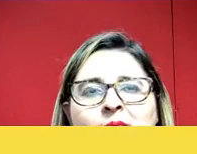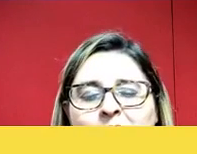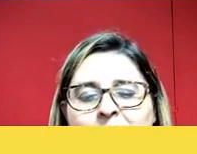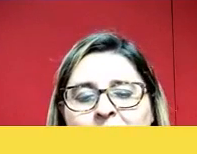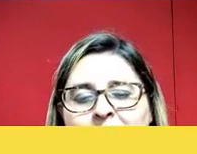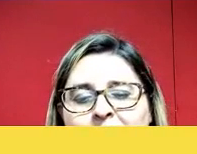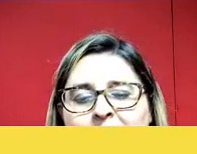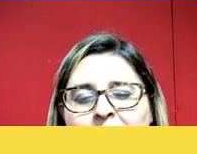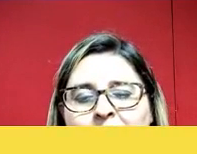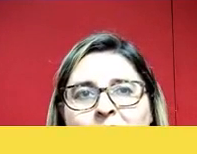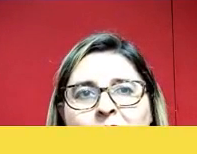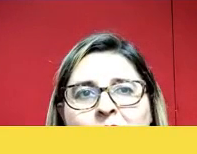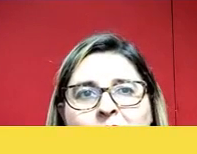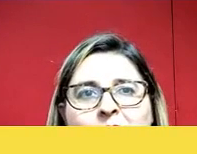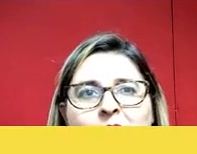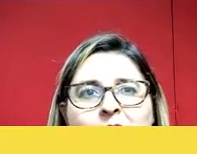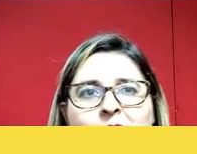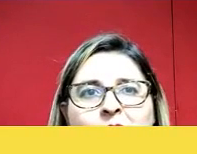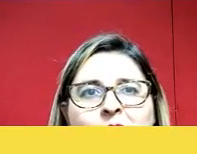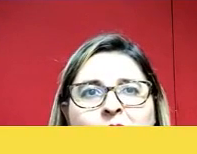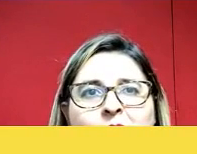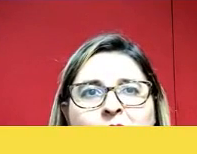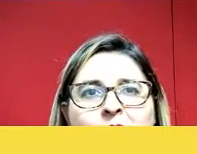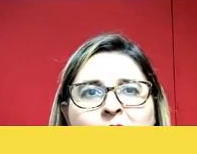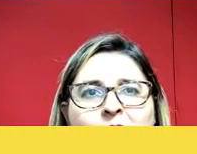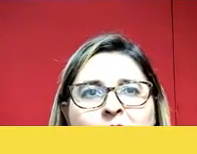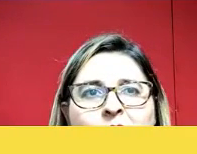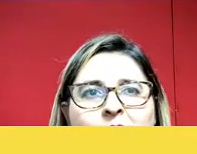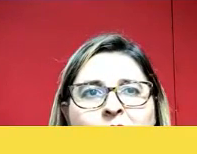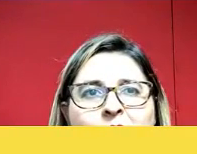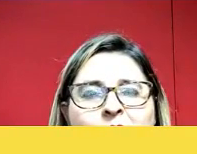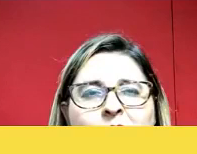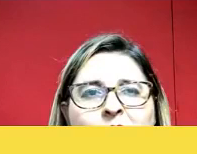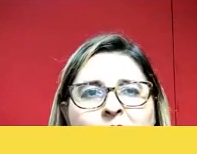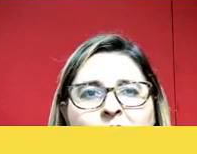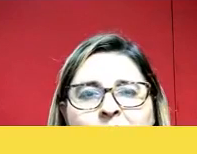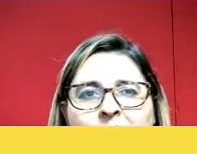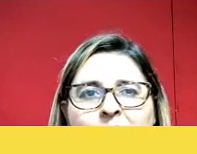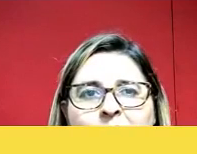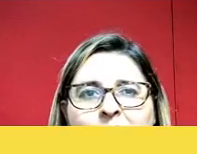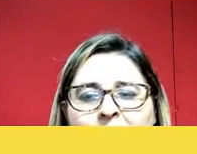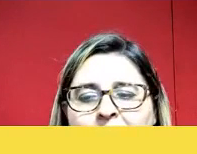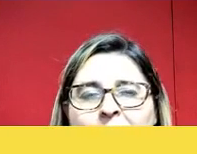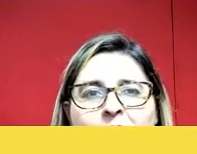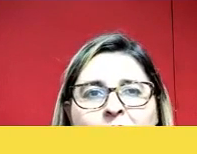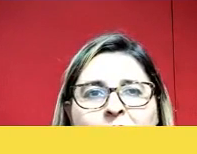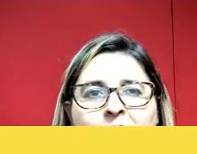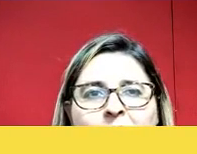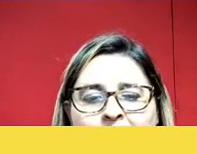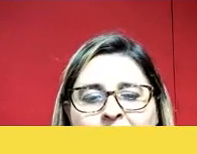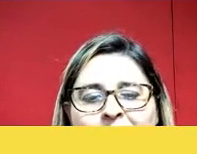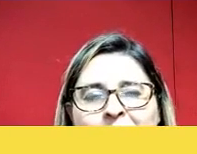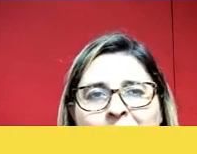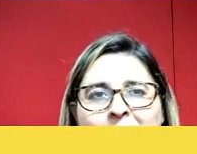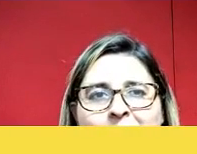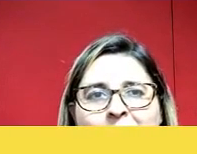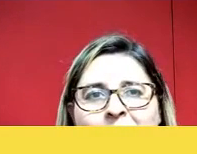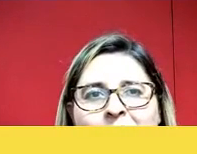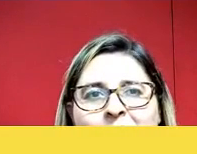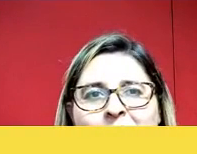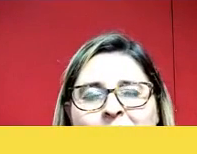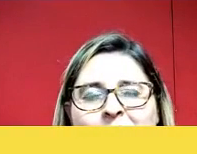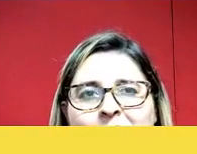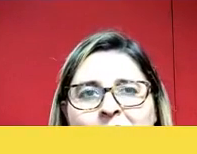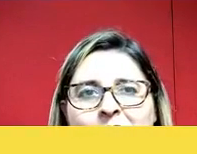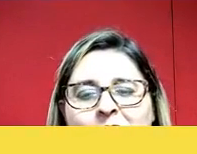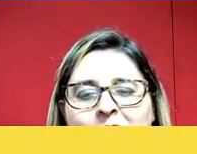Andrómeda, que está a 2,4 millones de años luz. Es decir, mandar un mensaje de WhatsApp: